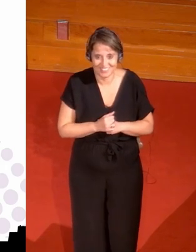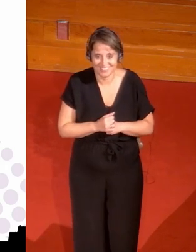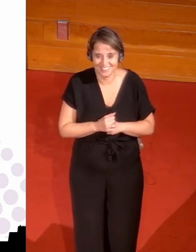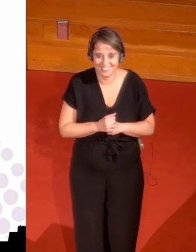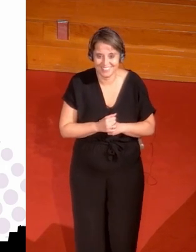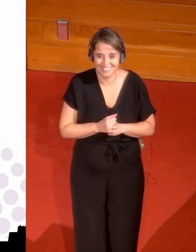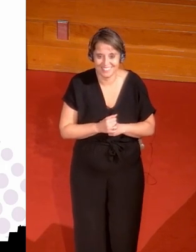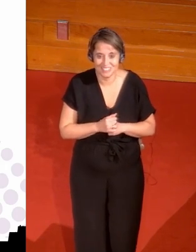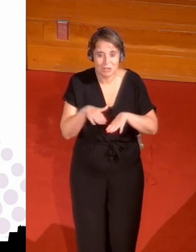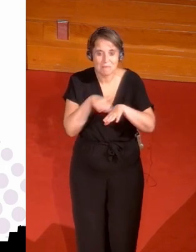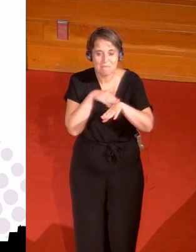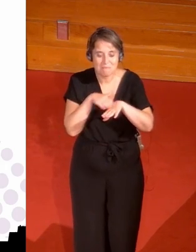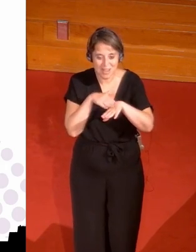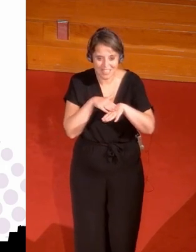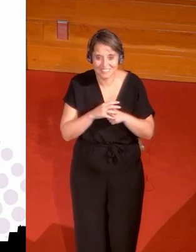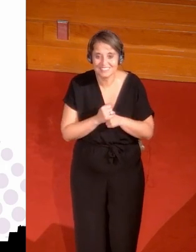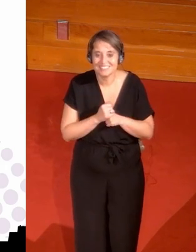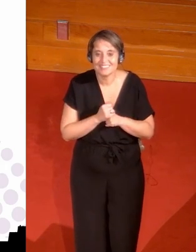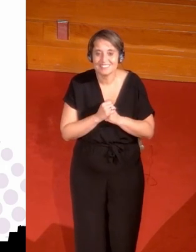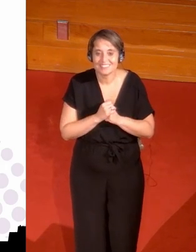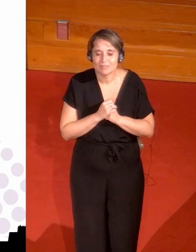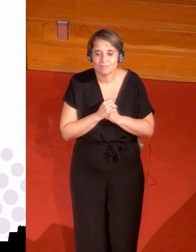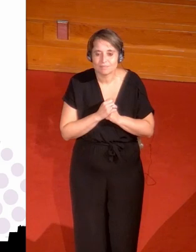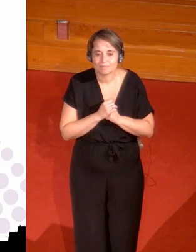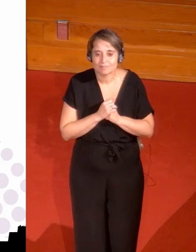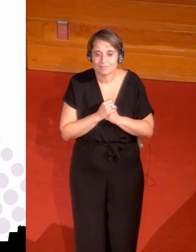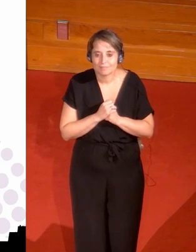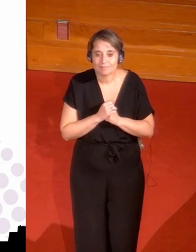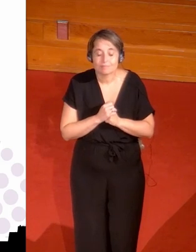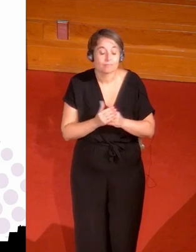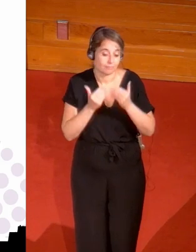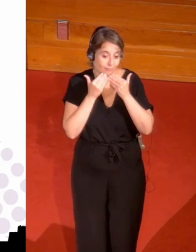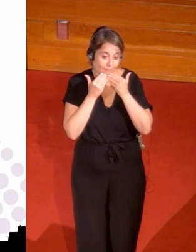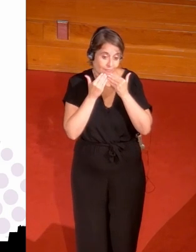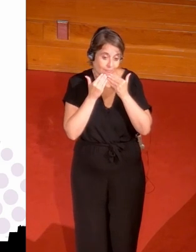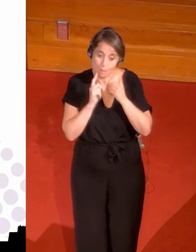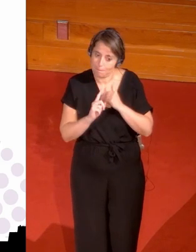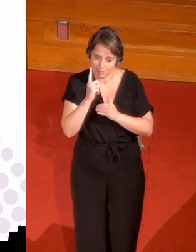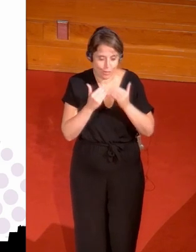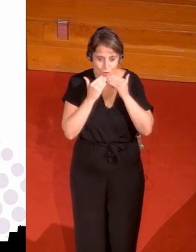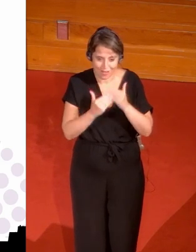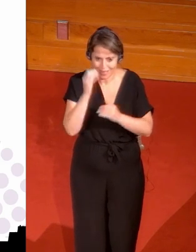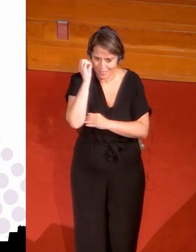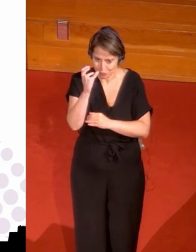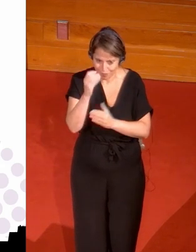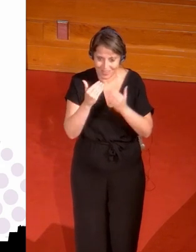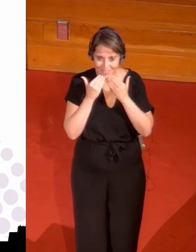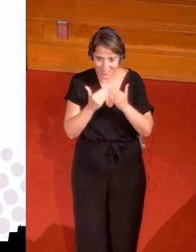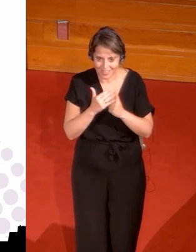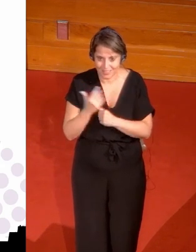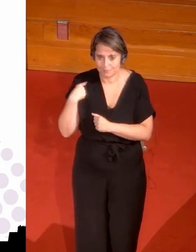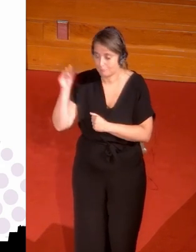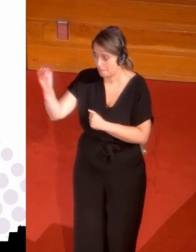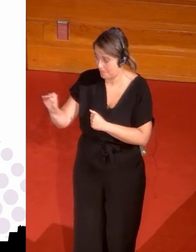ahora Perdón perdón tranquilo nada es que ric casco Antes que nada por por la conferencia si quería